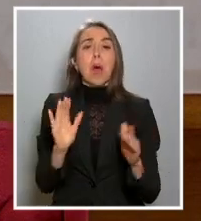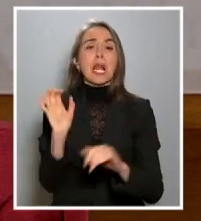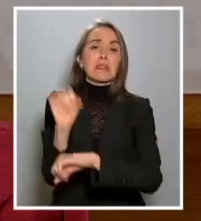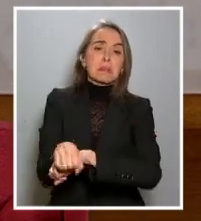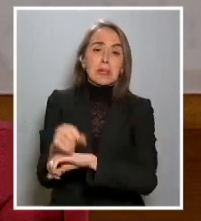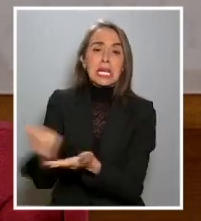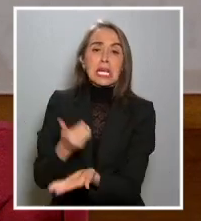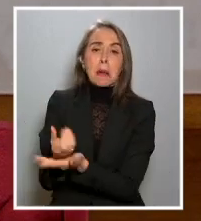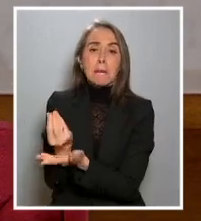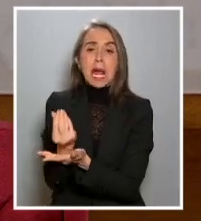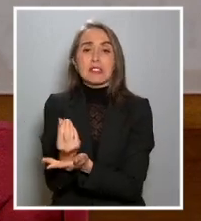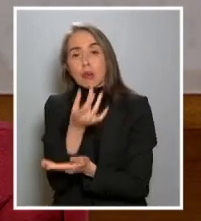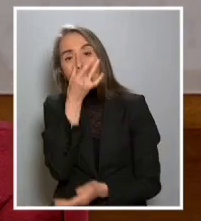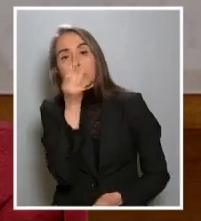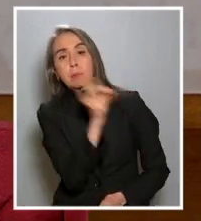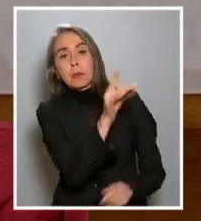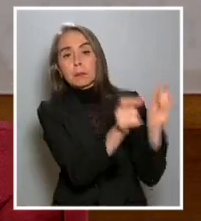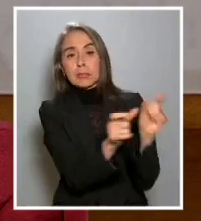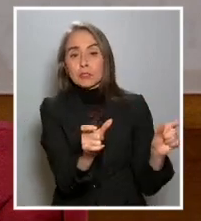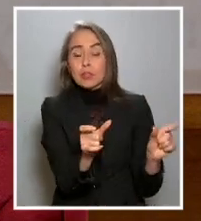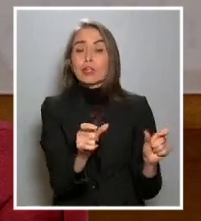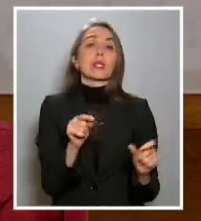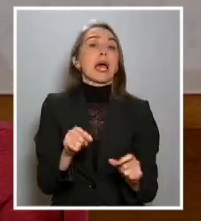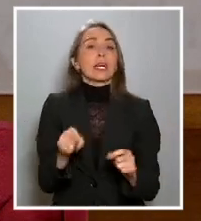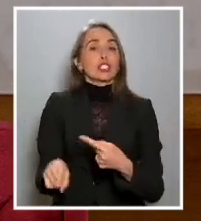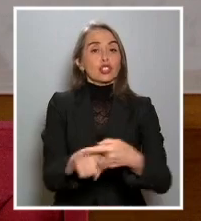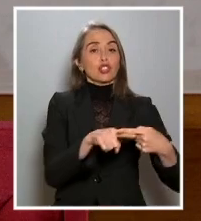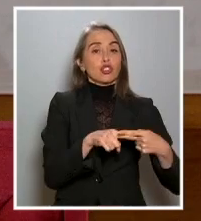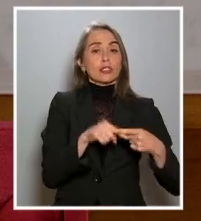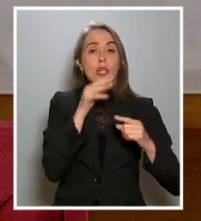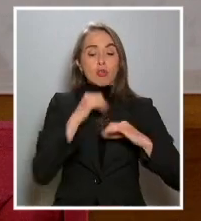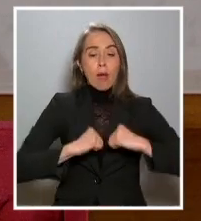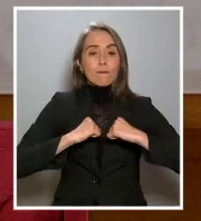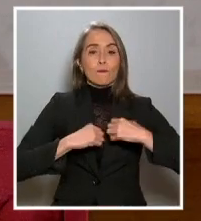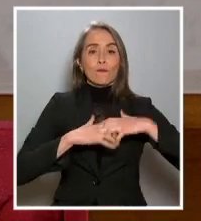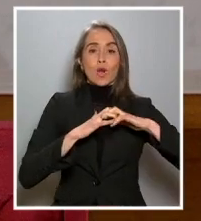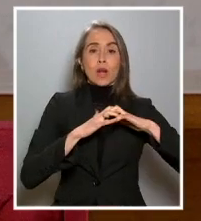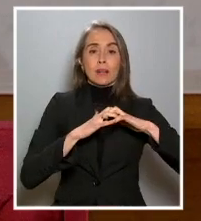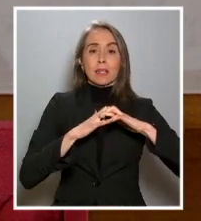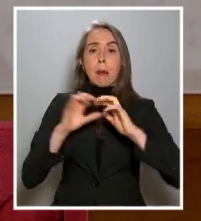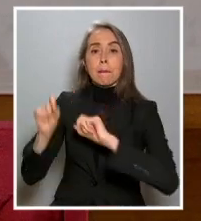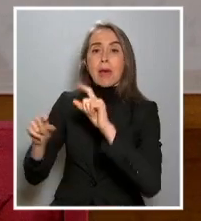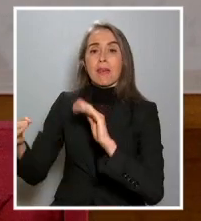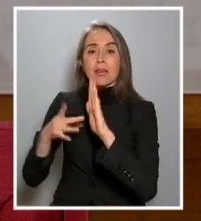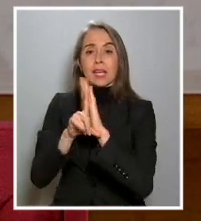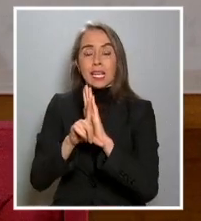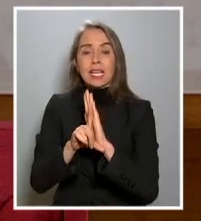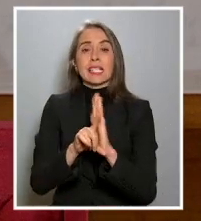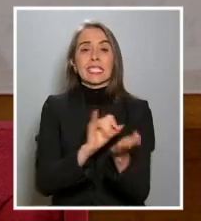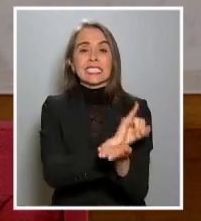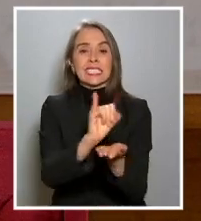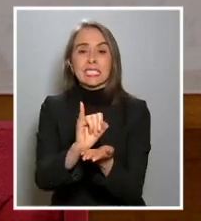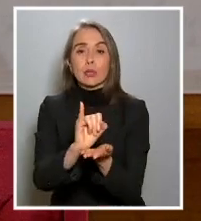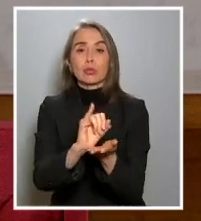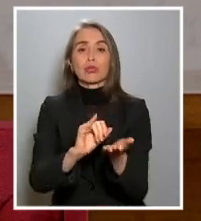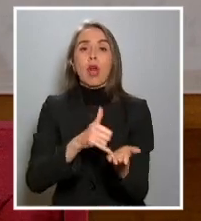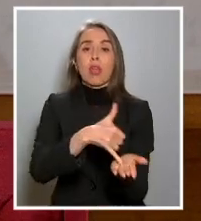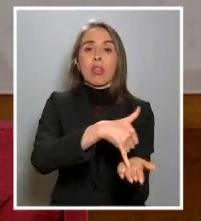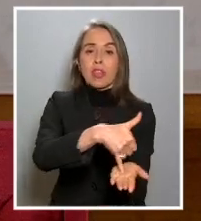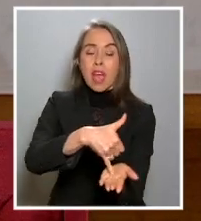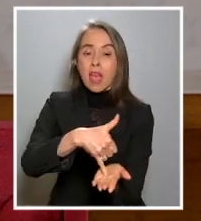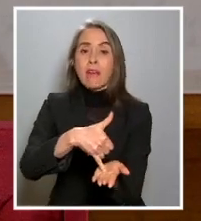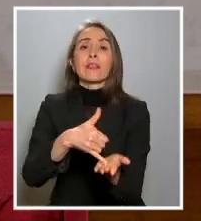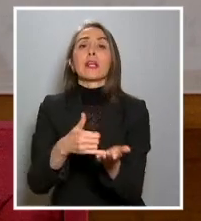aceptada, el músculo moral de nuestra sociedad para defenderse del delito se debilita. Las fisuras de nuestras instituciones y sus